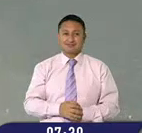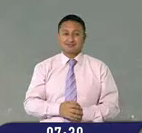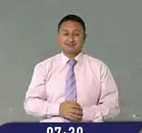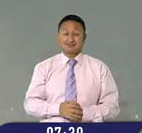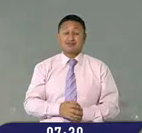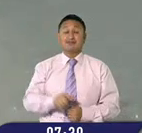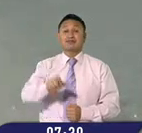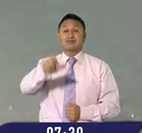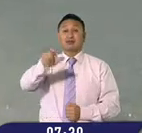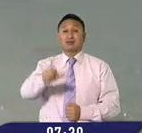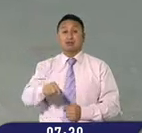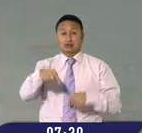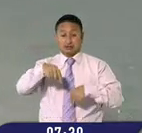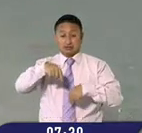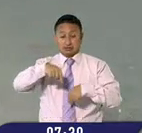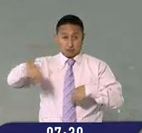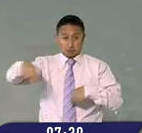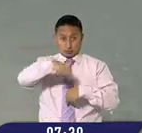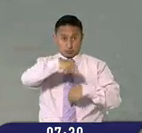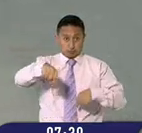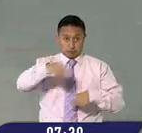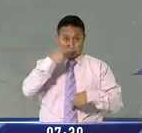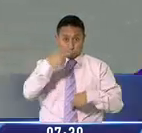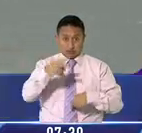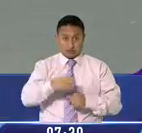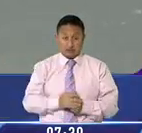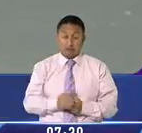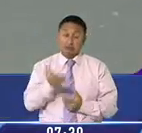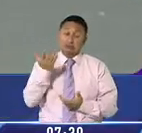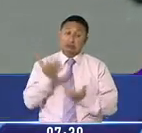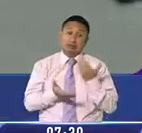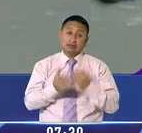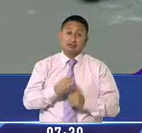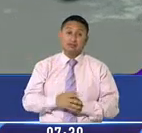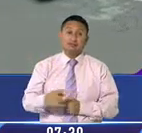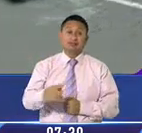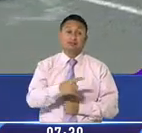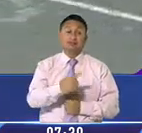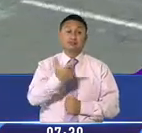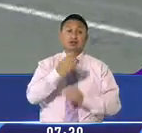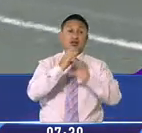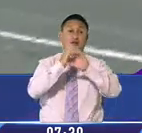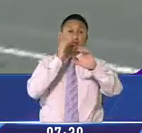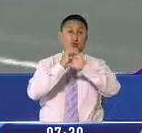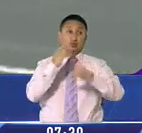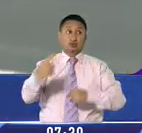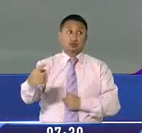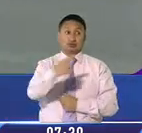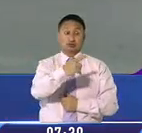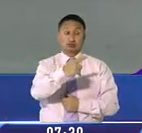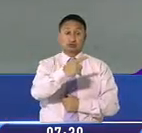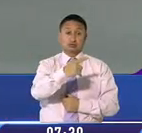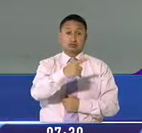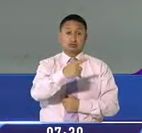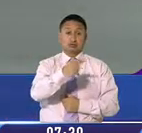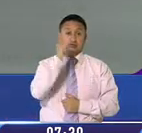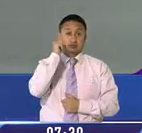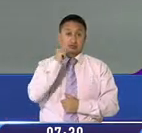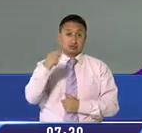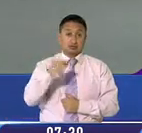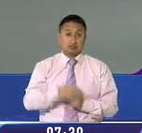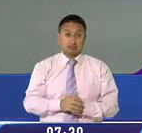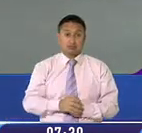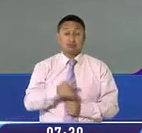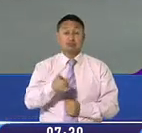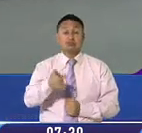que transitaban a esa hora por el sector, aparentemente el autobús que podemos ver en la parte alta